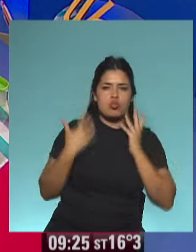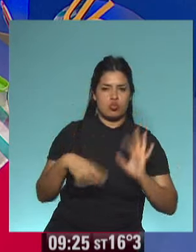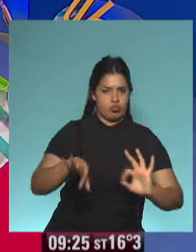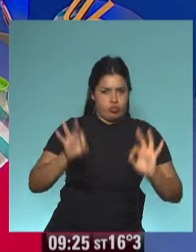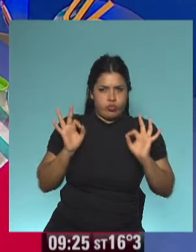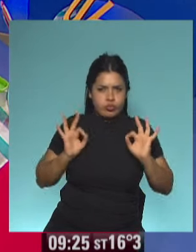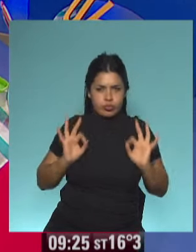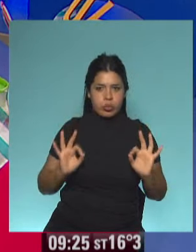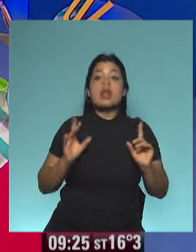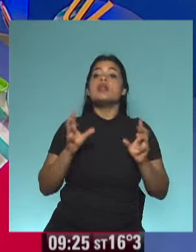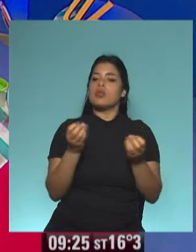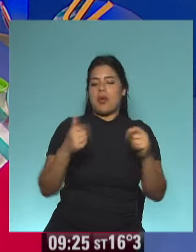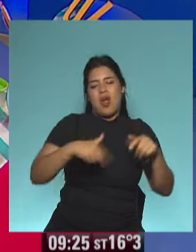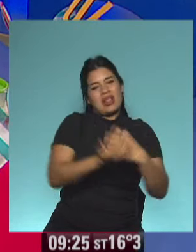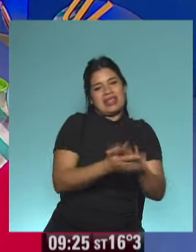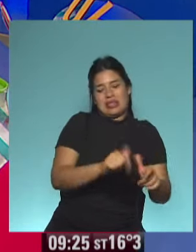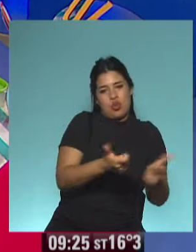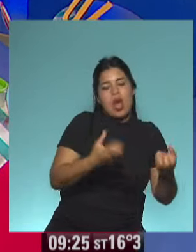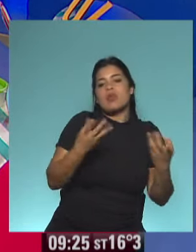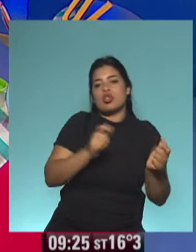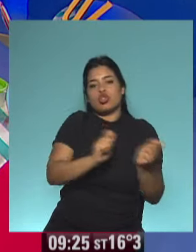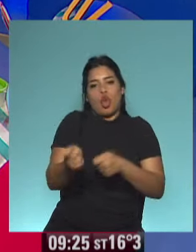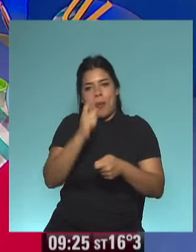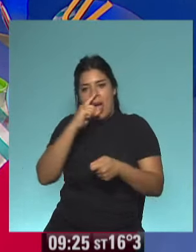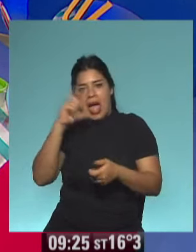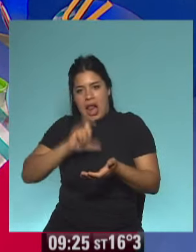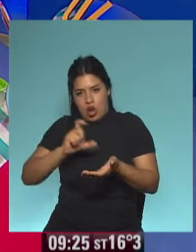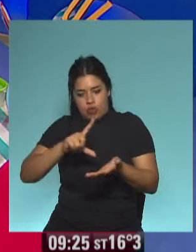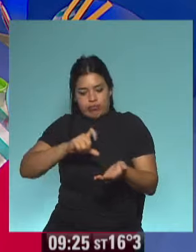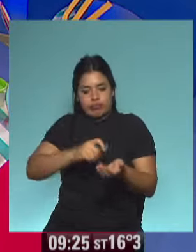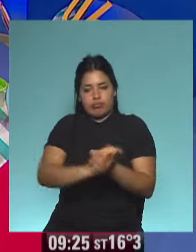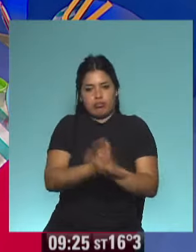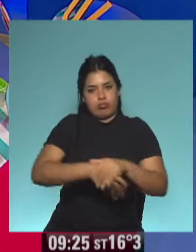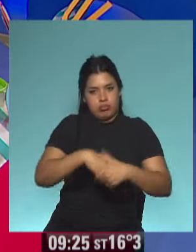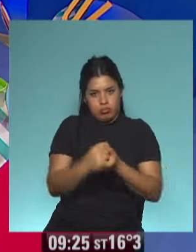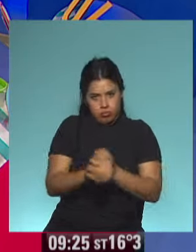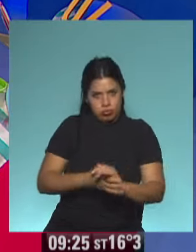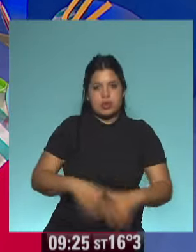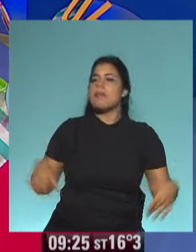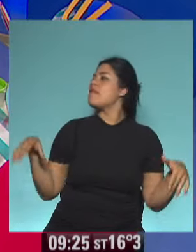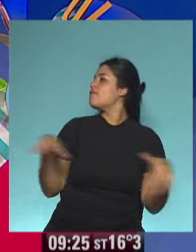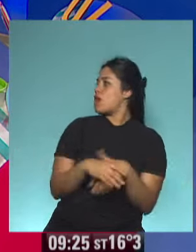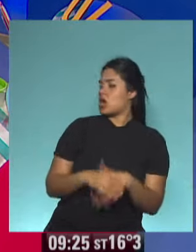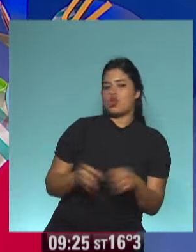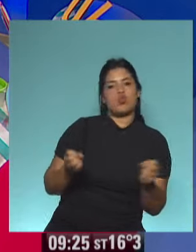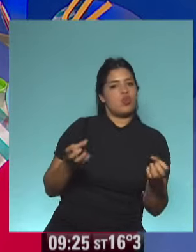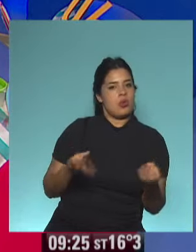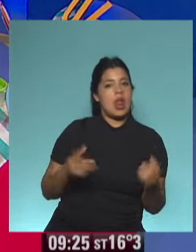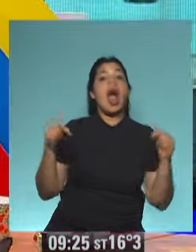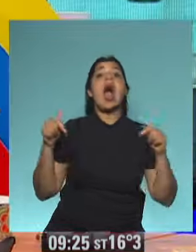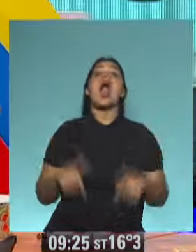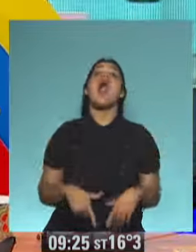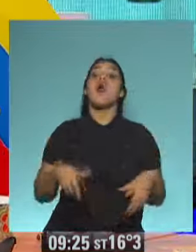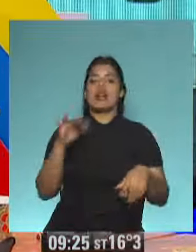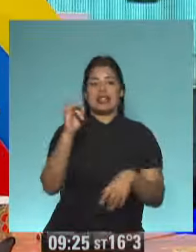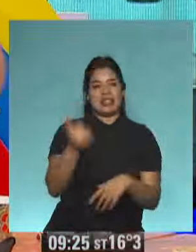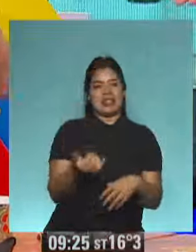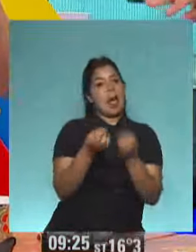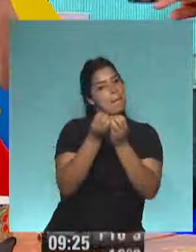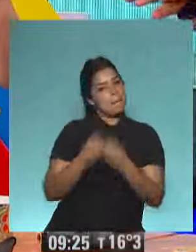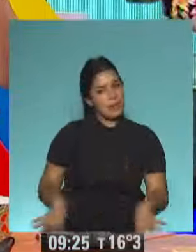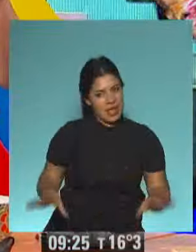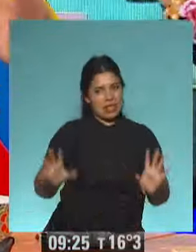que no podemos lavarnos. Bien, ahí está. Ahí está, un poquito cada uno. Ahí está. Muy bien, para poner manos a la obra, manos a la